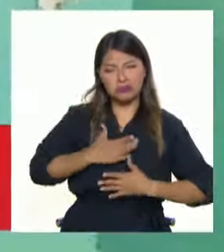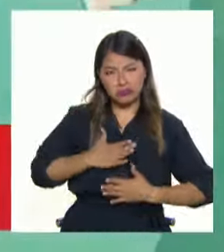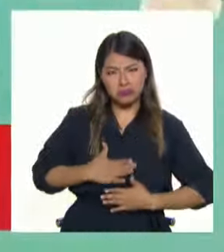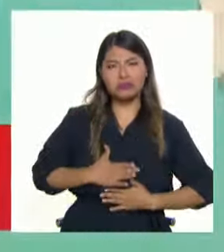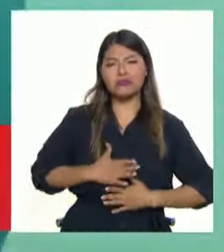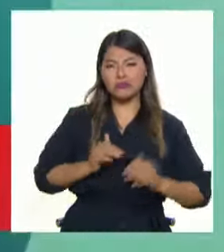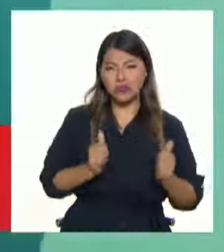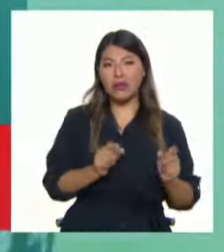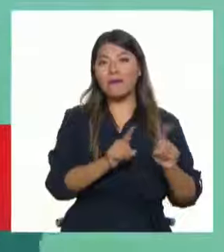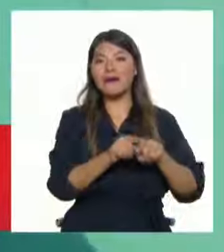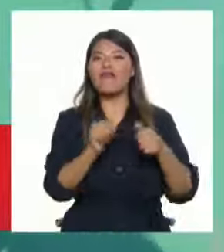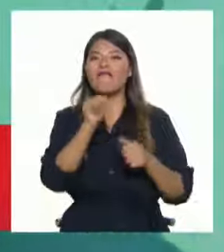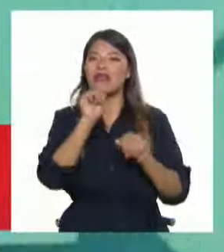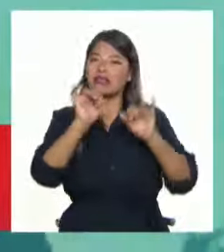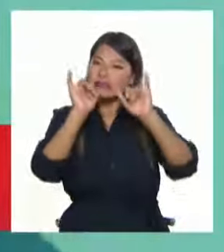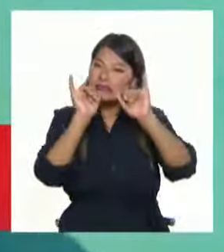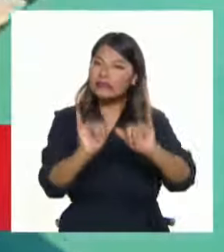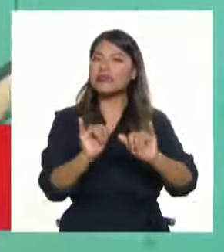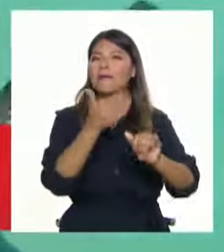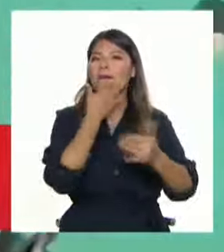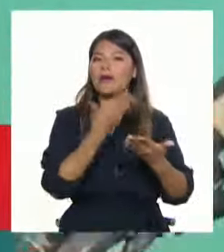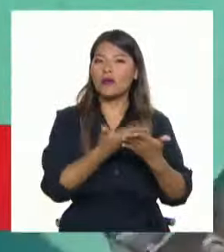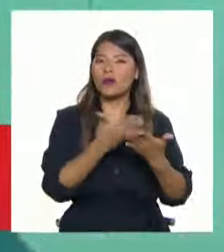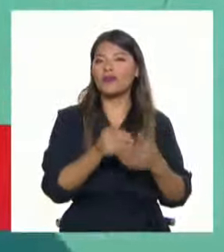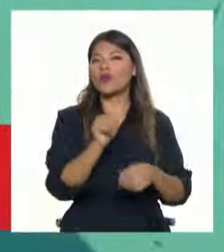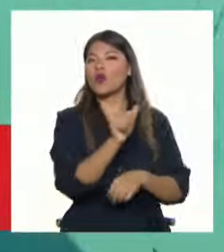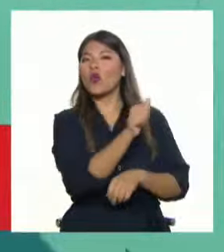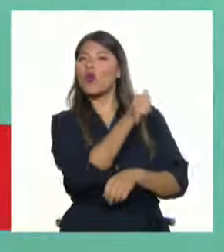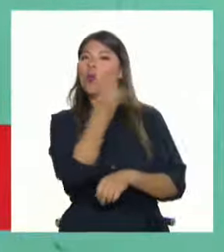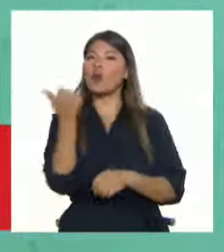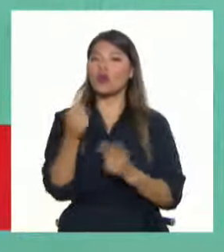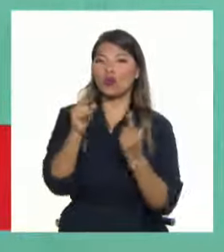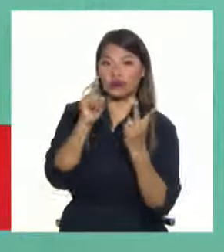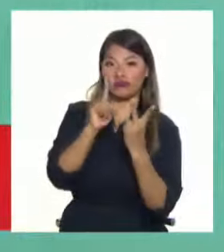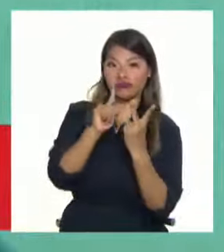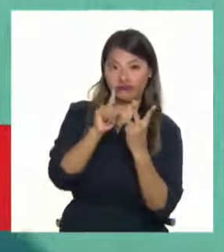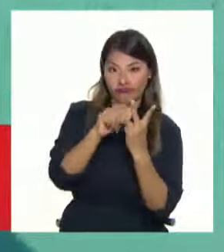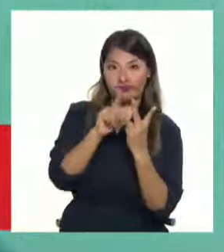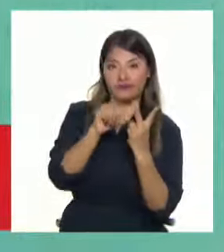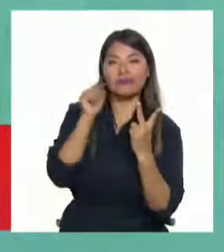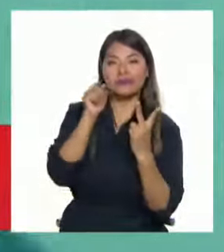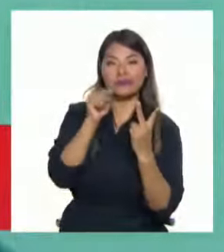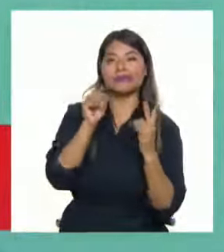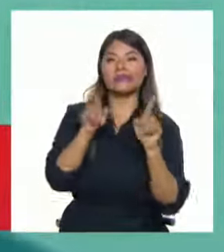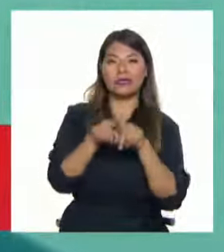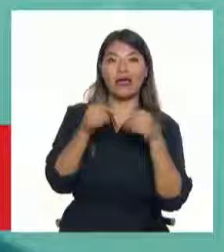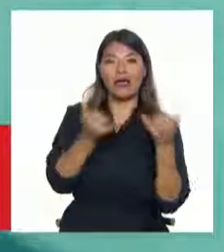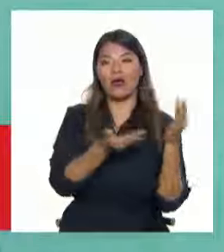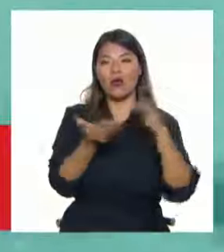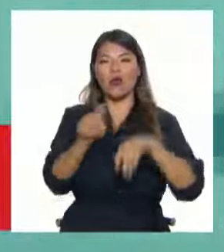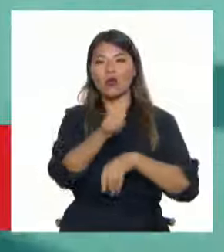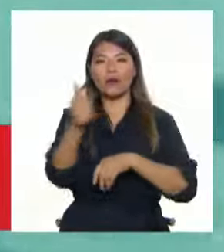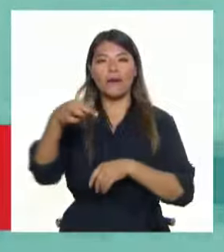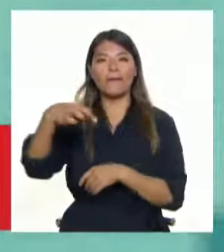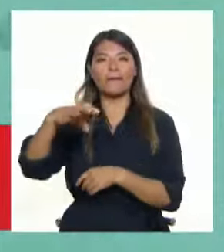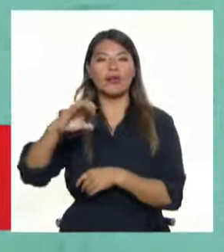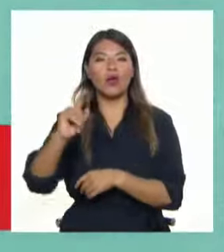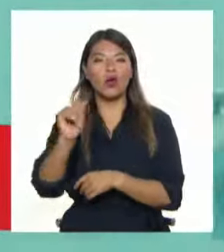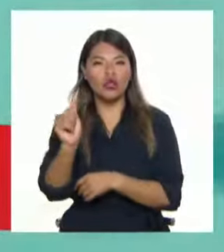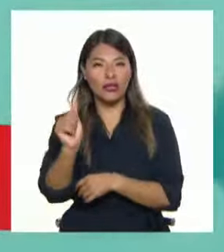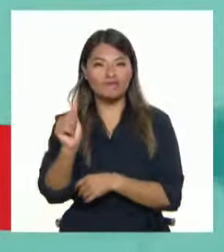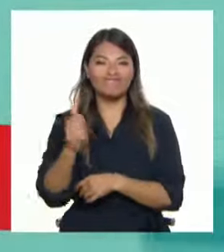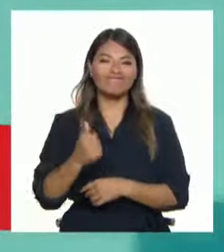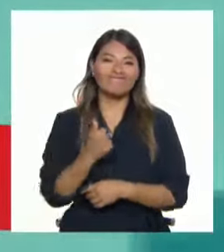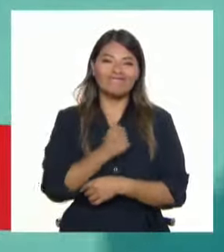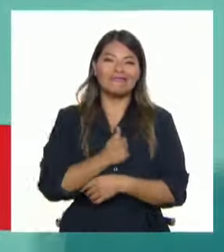una u otra manera va a estar en observaciones. Y el otro efectivo de la Policía Nacional del Perú se encuentra en Picota, ¿no?